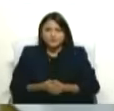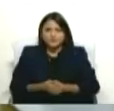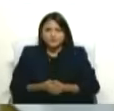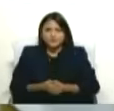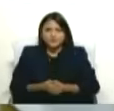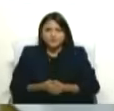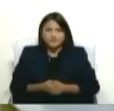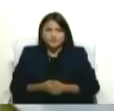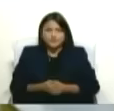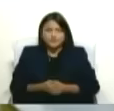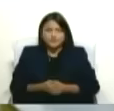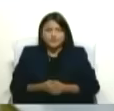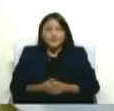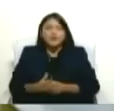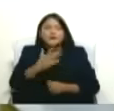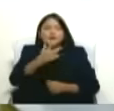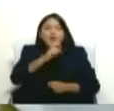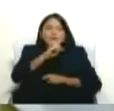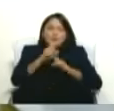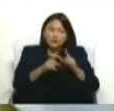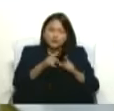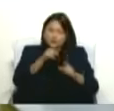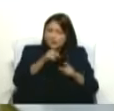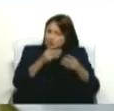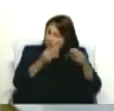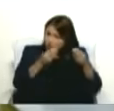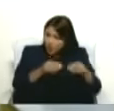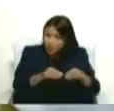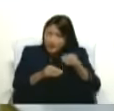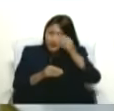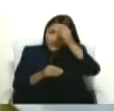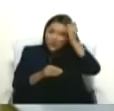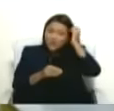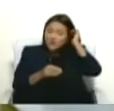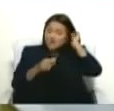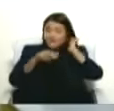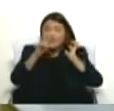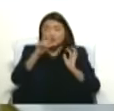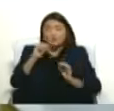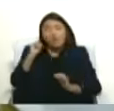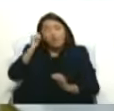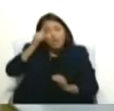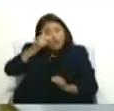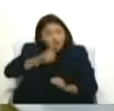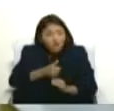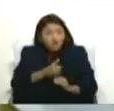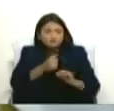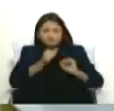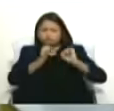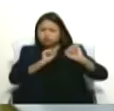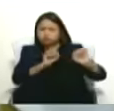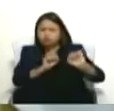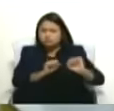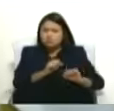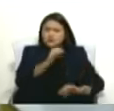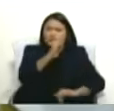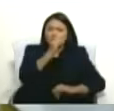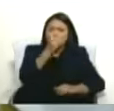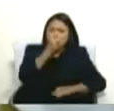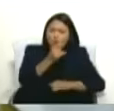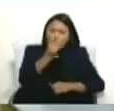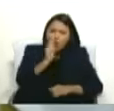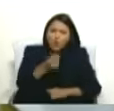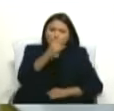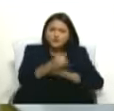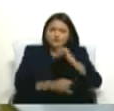Tercera pregunta. ¿Está usted de acuerdo con la posición histórica de Venezuela de no reconocer la